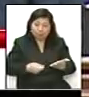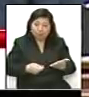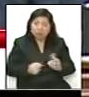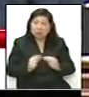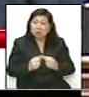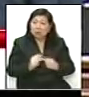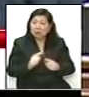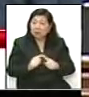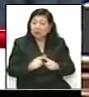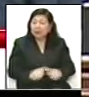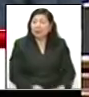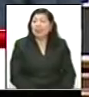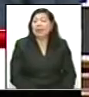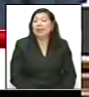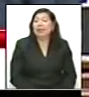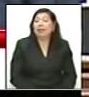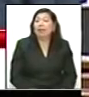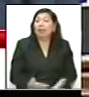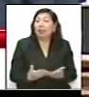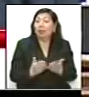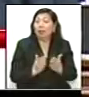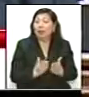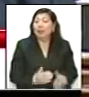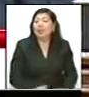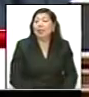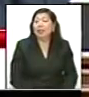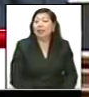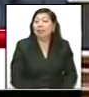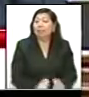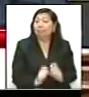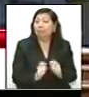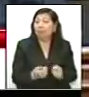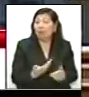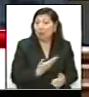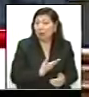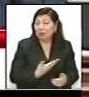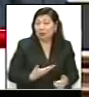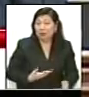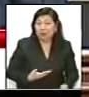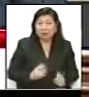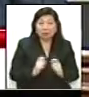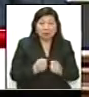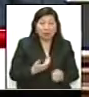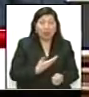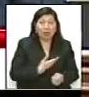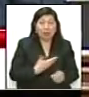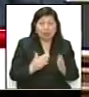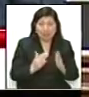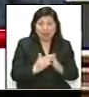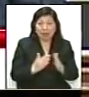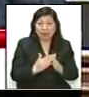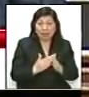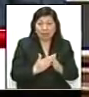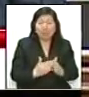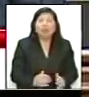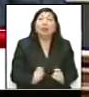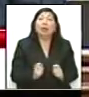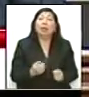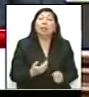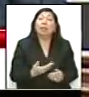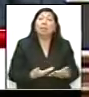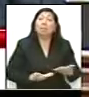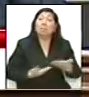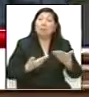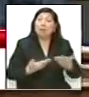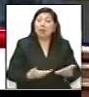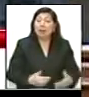sindicatos, academia, y que se ha entregado en Palacio de Gobierno hace poco, en su capítulo 4,